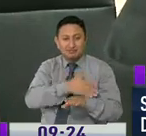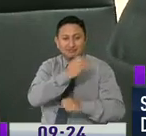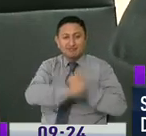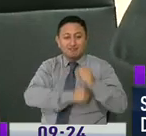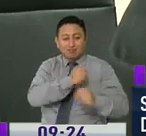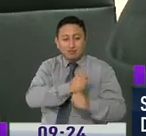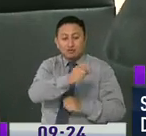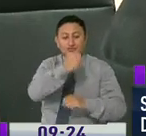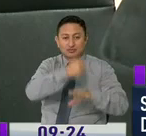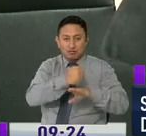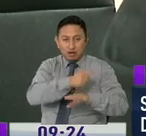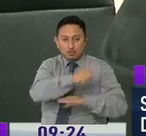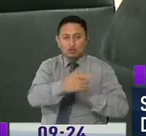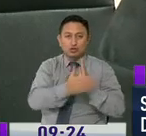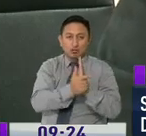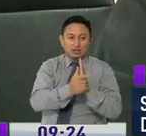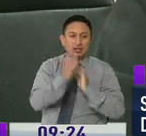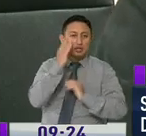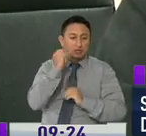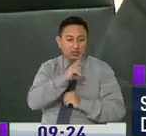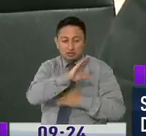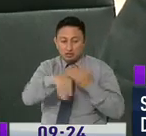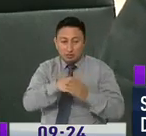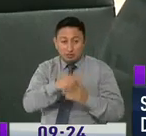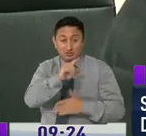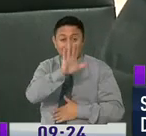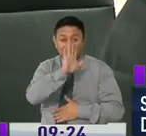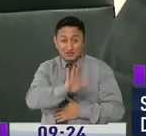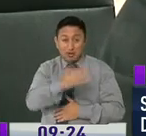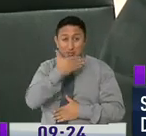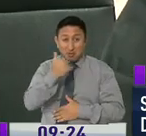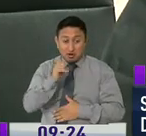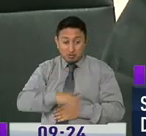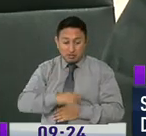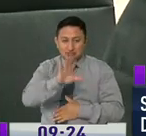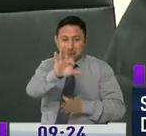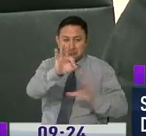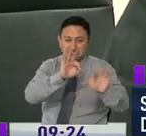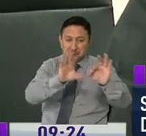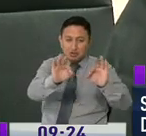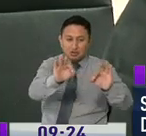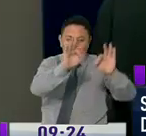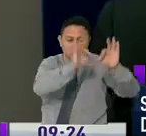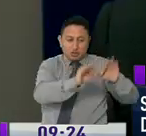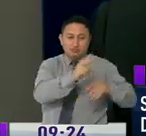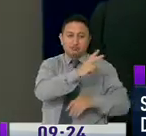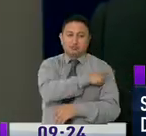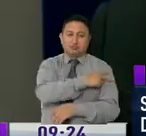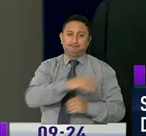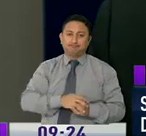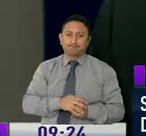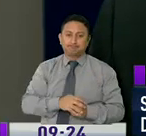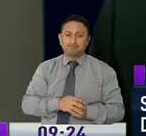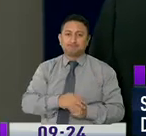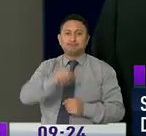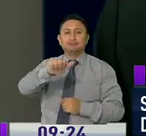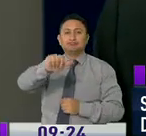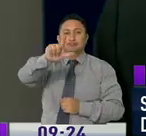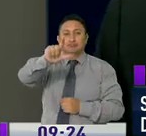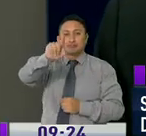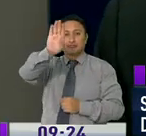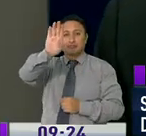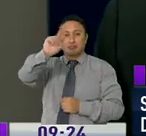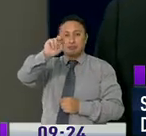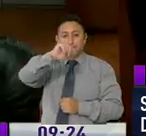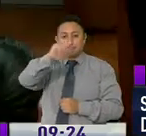trayectoria, prestigio, recorrido nacional a los 5 vocales. Juan Pablo Albán con anticipación habría